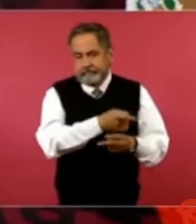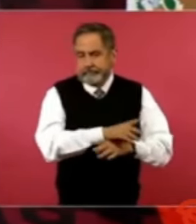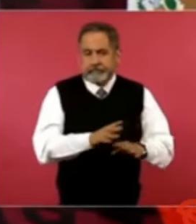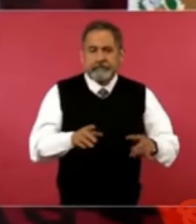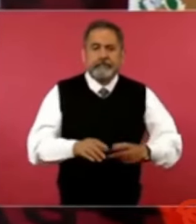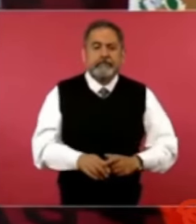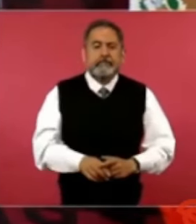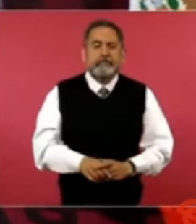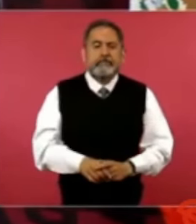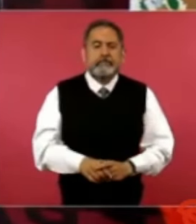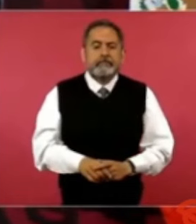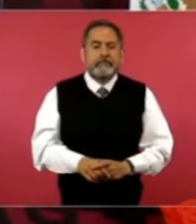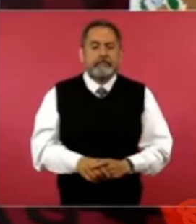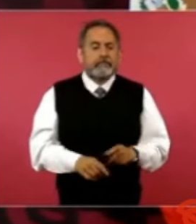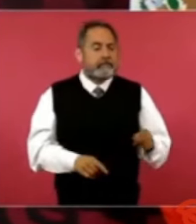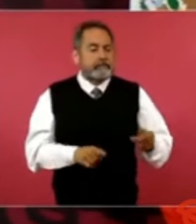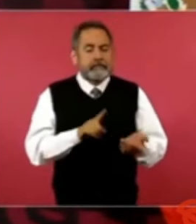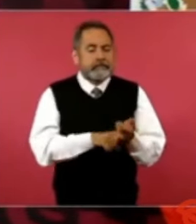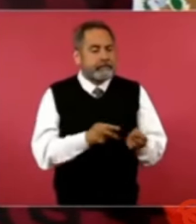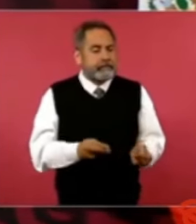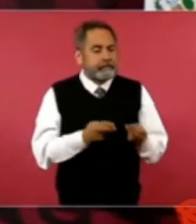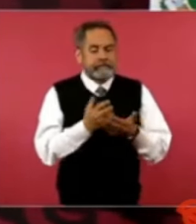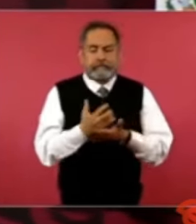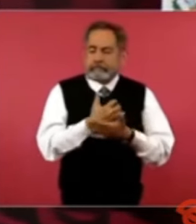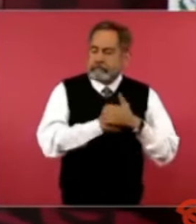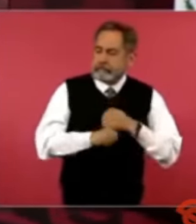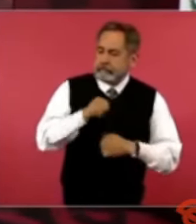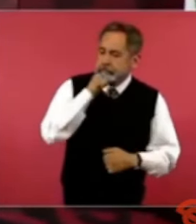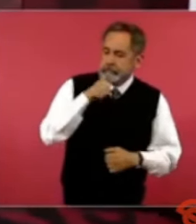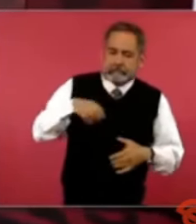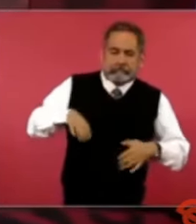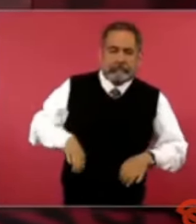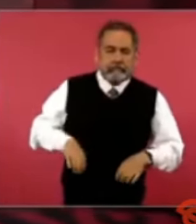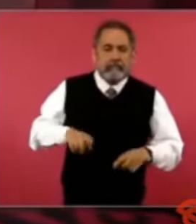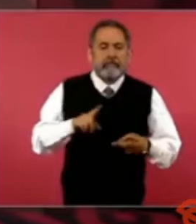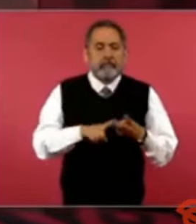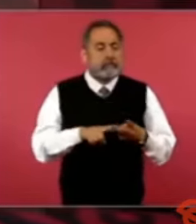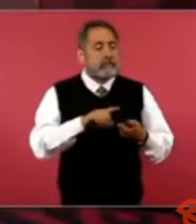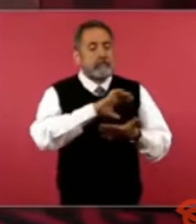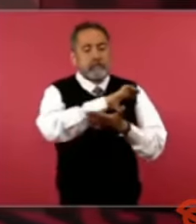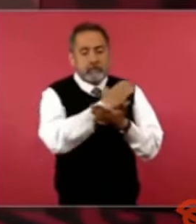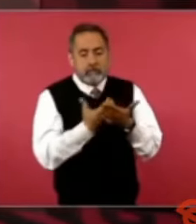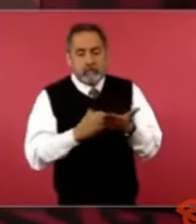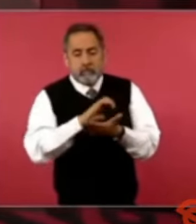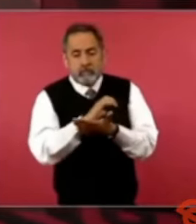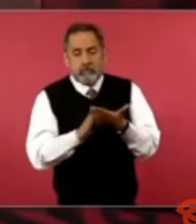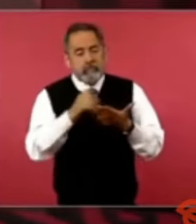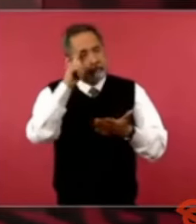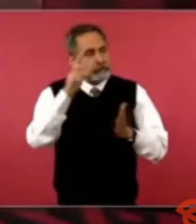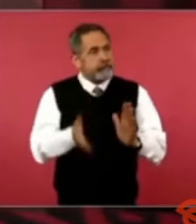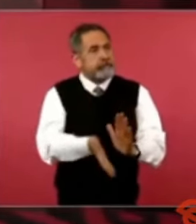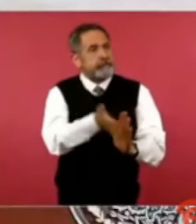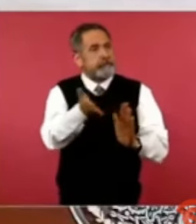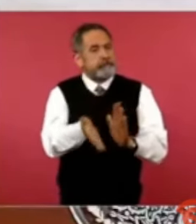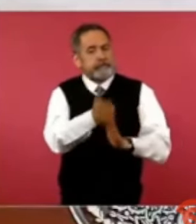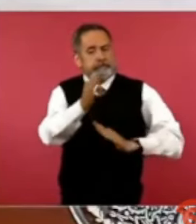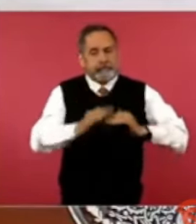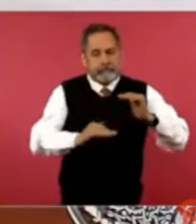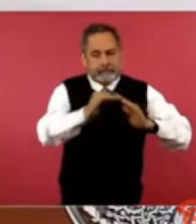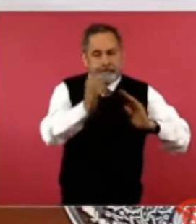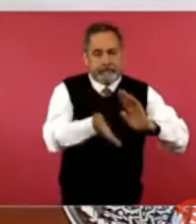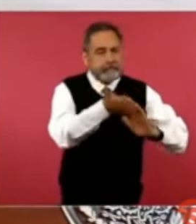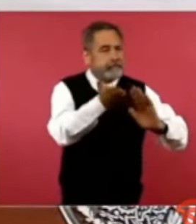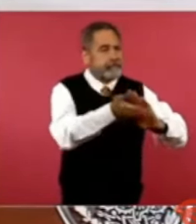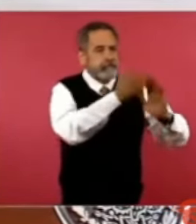importante el negocio más jugoso eran los contratos de obra porque los